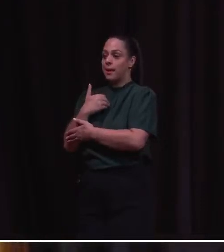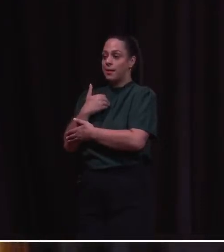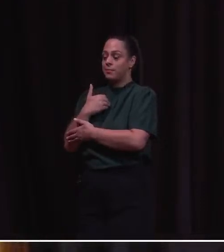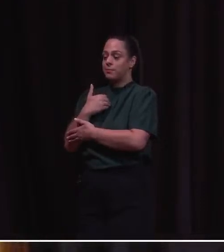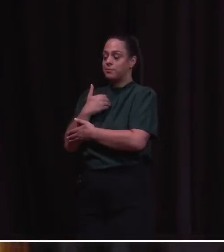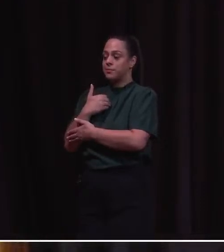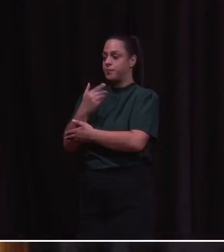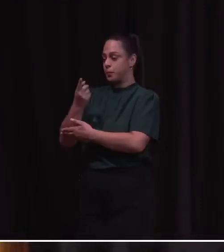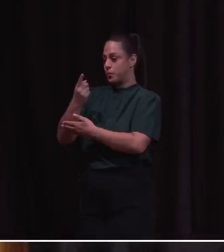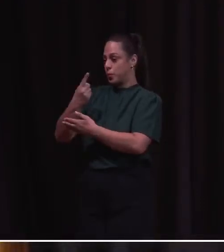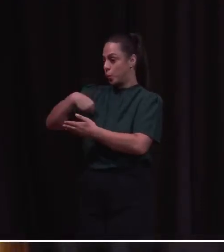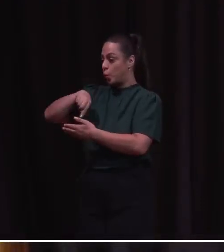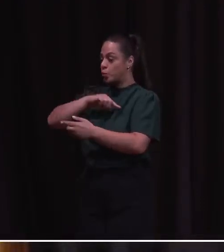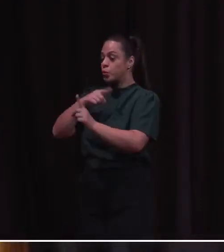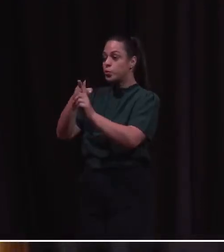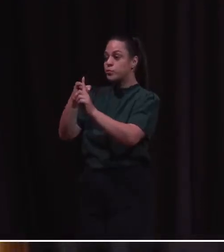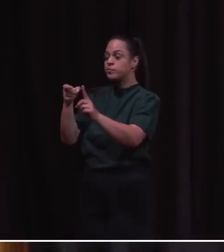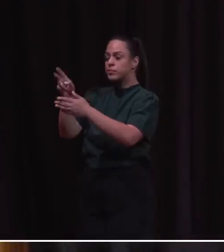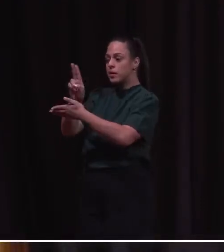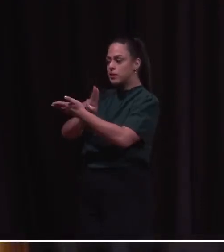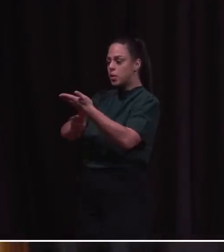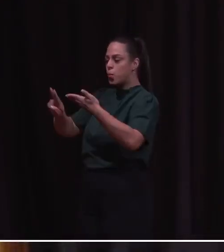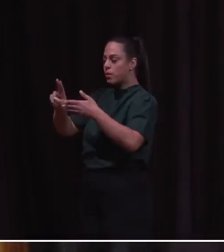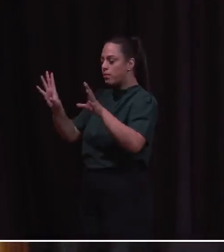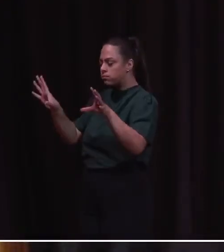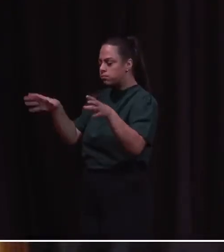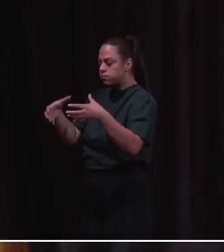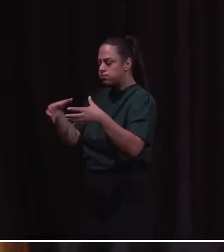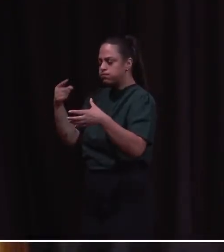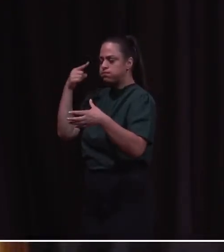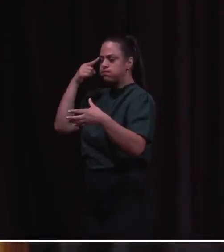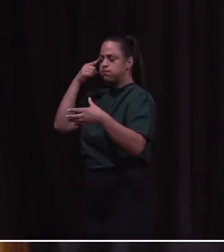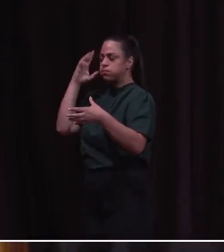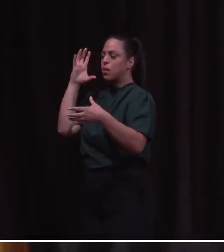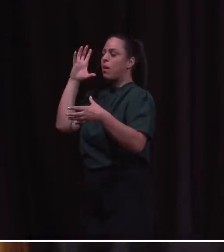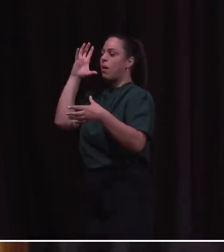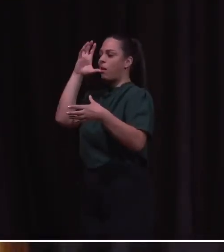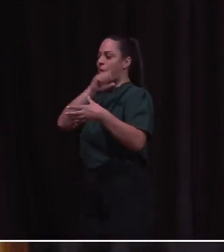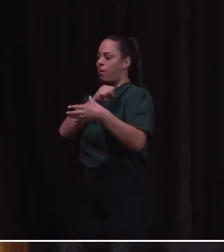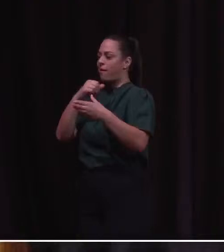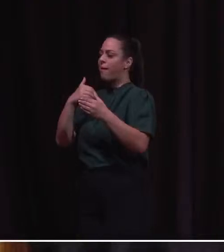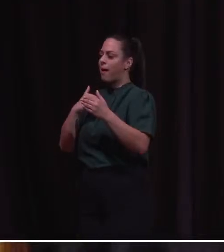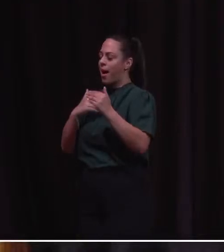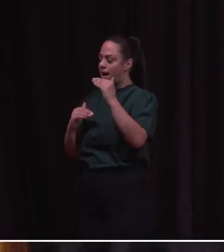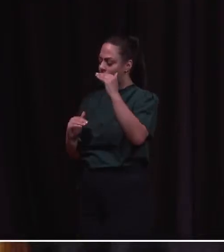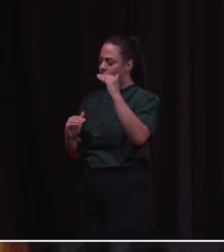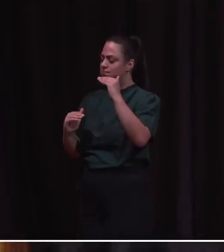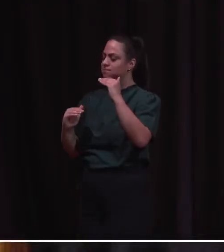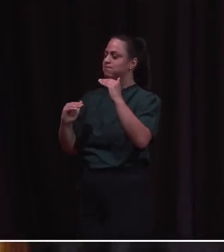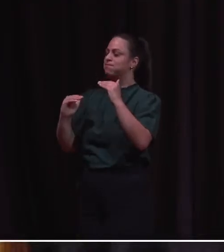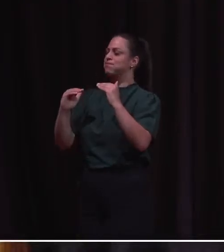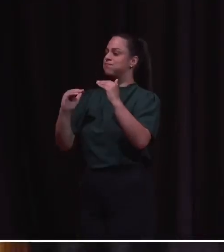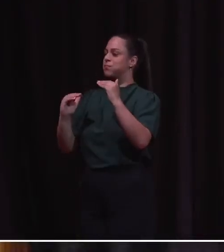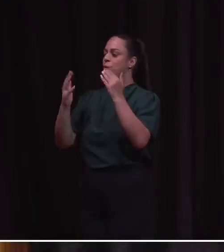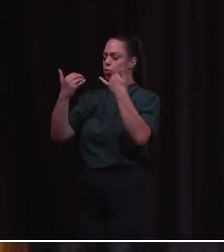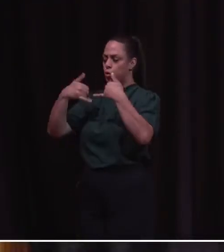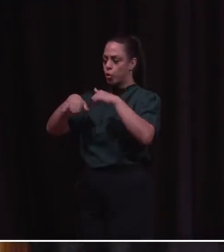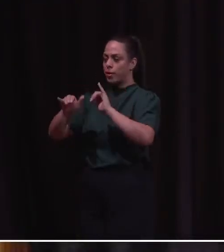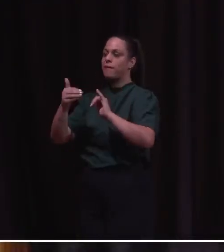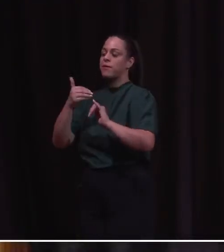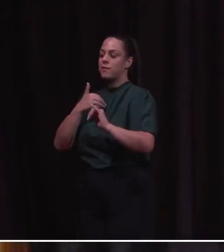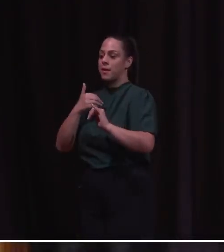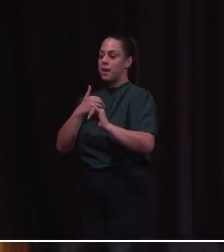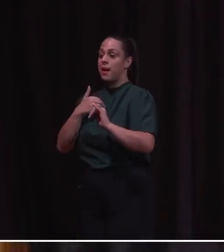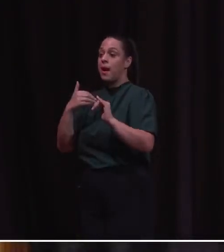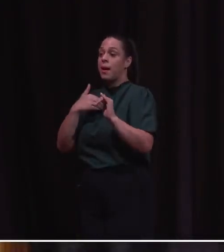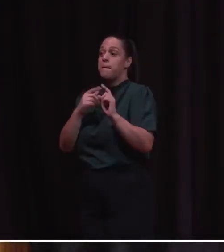universidad, reflexionar acerca de las brechas y desigualdades con una visión amplia y necesaria, basada